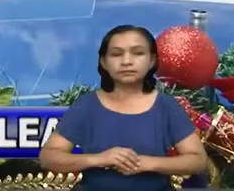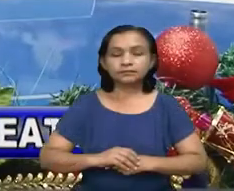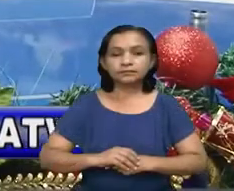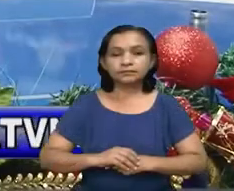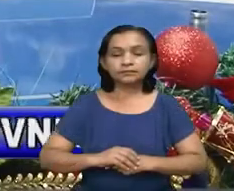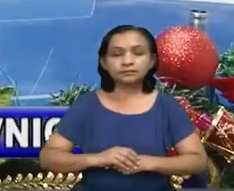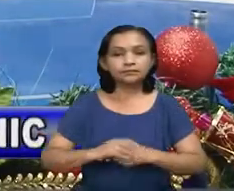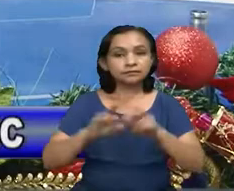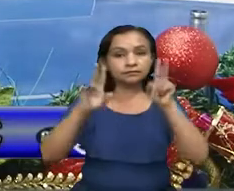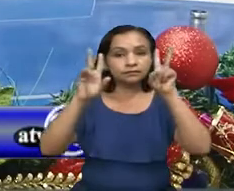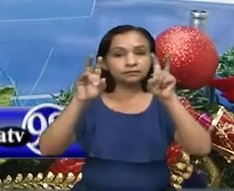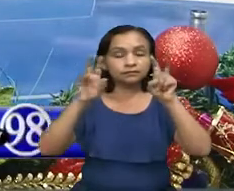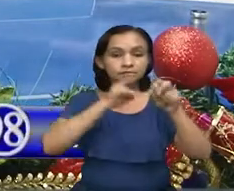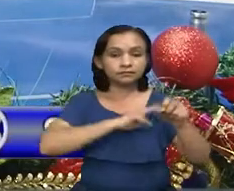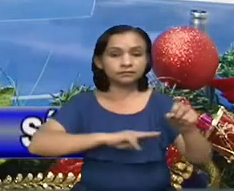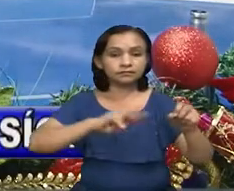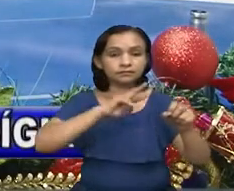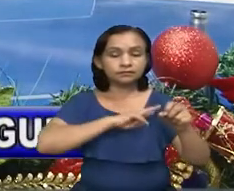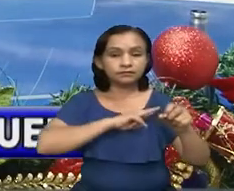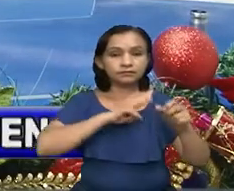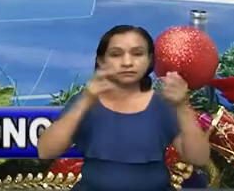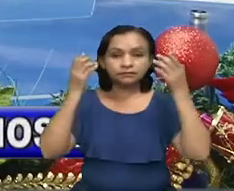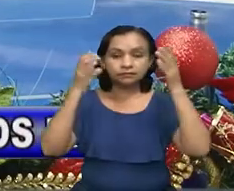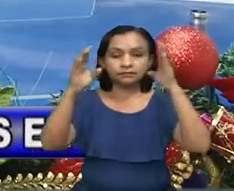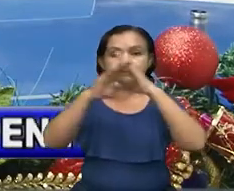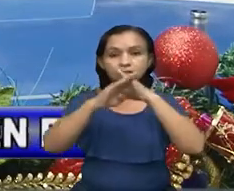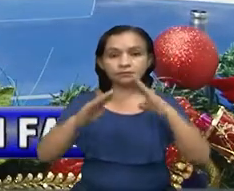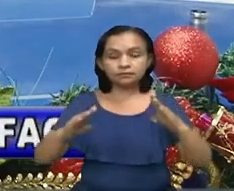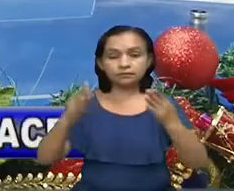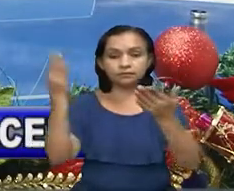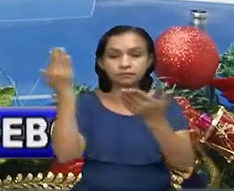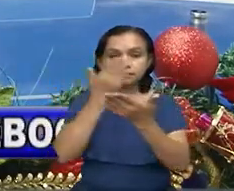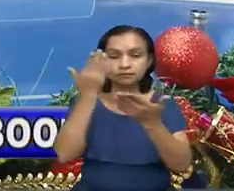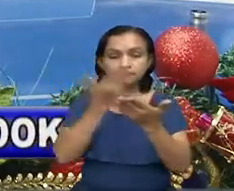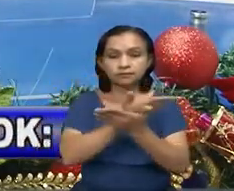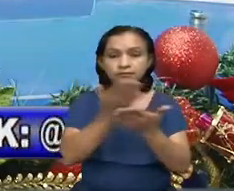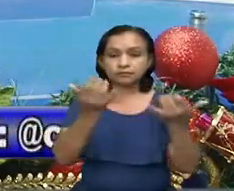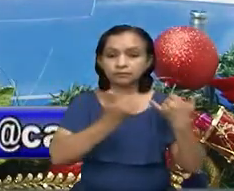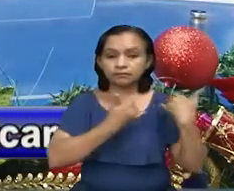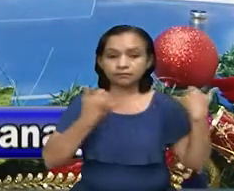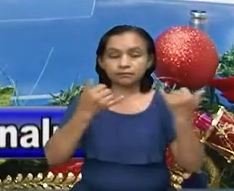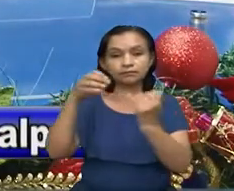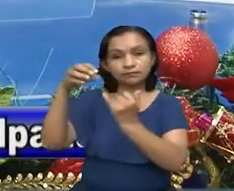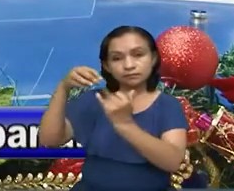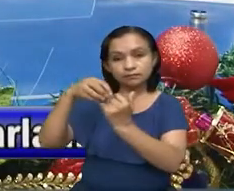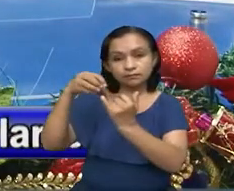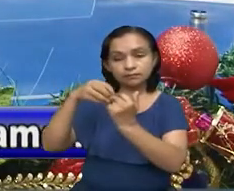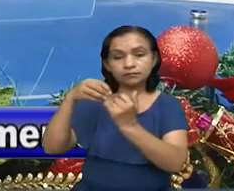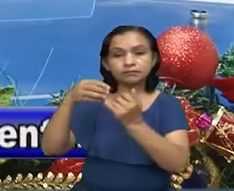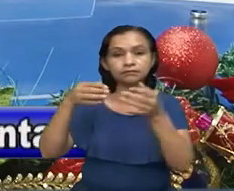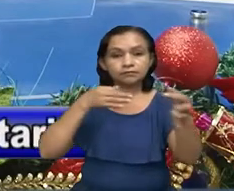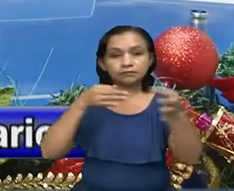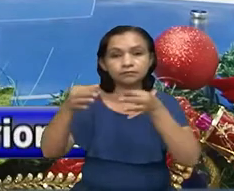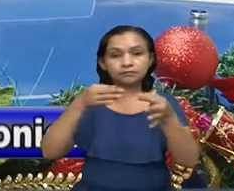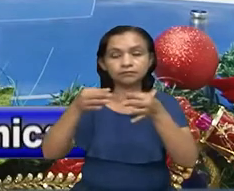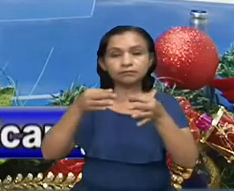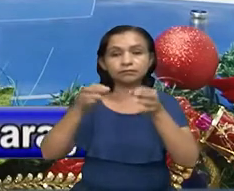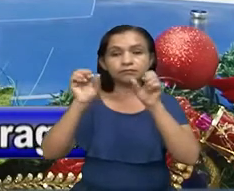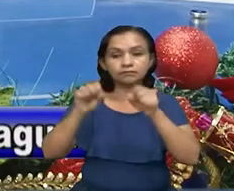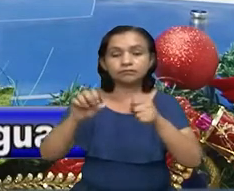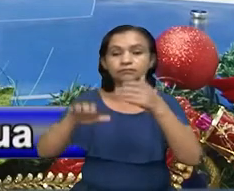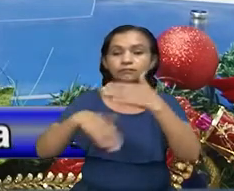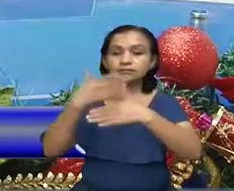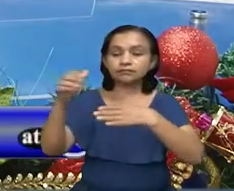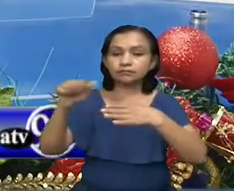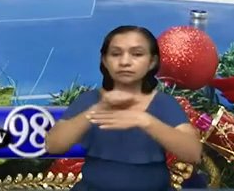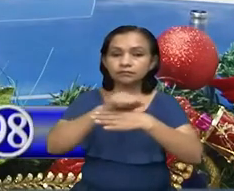Y al respecto, valores para promover una cultura de paz en los estudiantes del Instituto Tecnológico fueron impartidos para que ellos lo pongan en